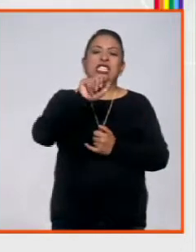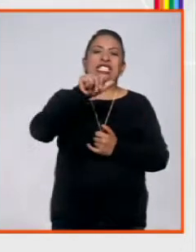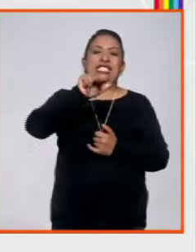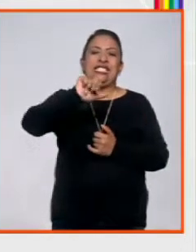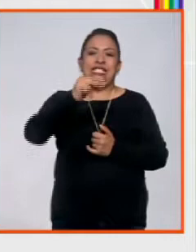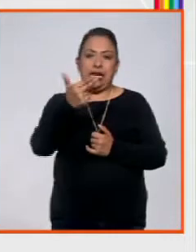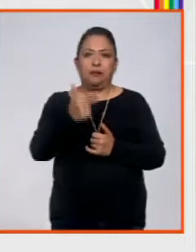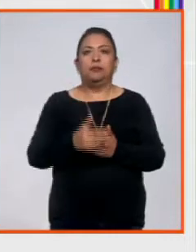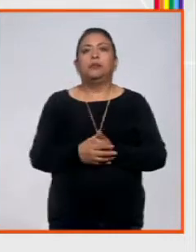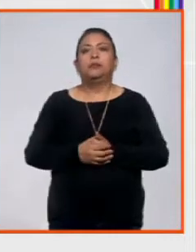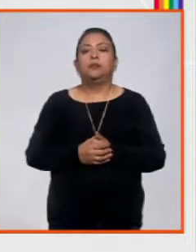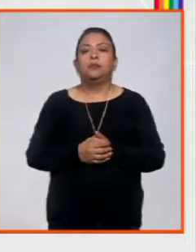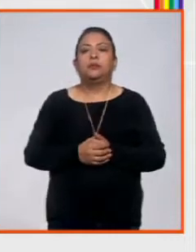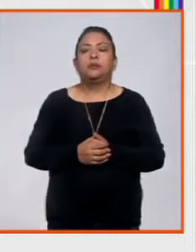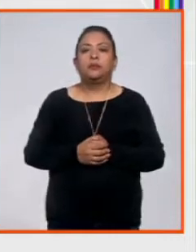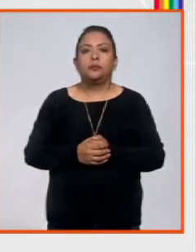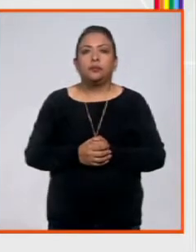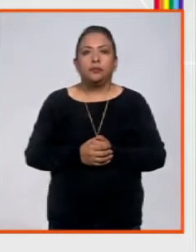e historia